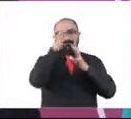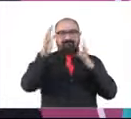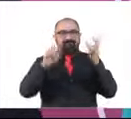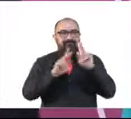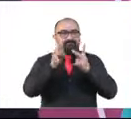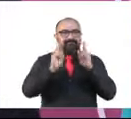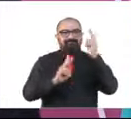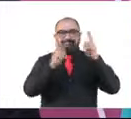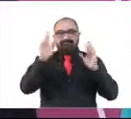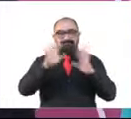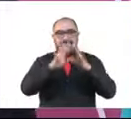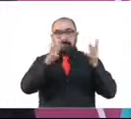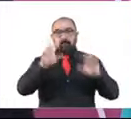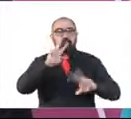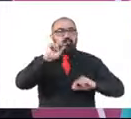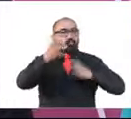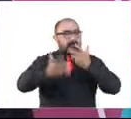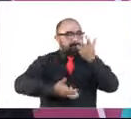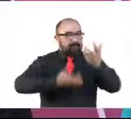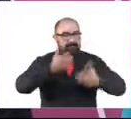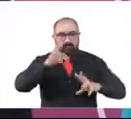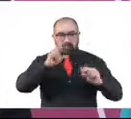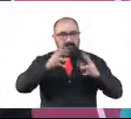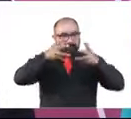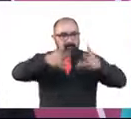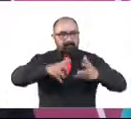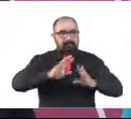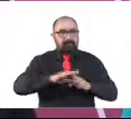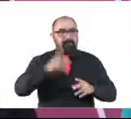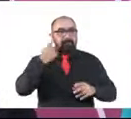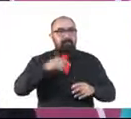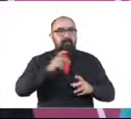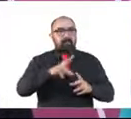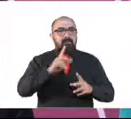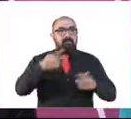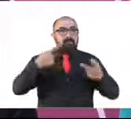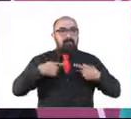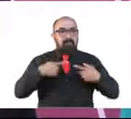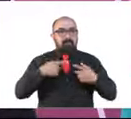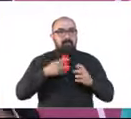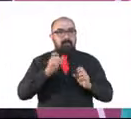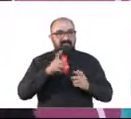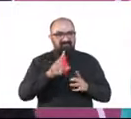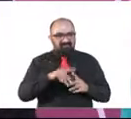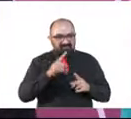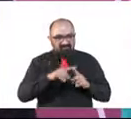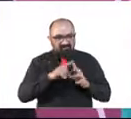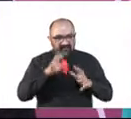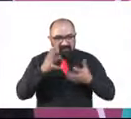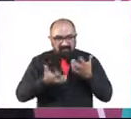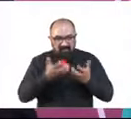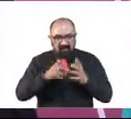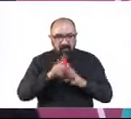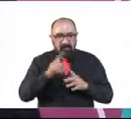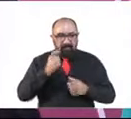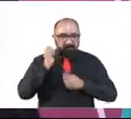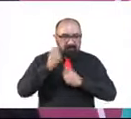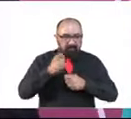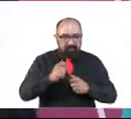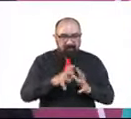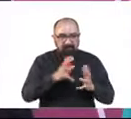es una iniciativa que hemos venido acompañando a los productores para evitar que los residuos de cosecha se quemen y que